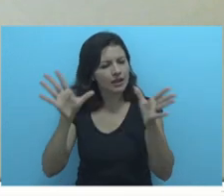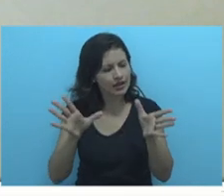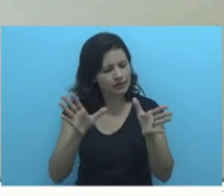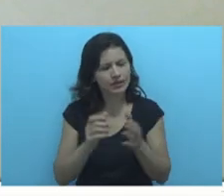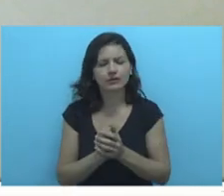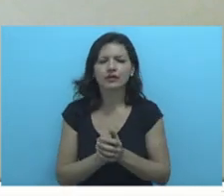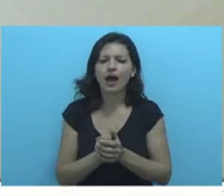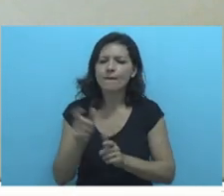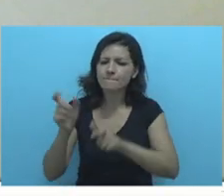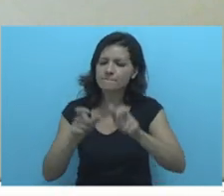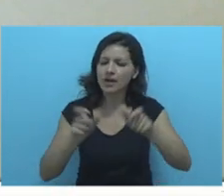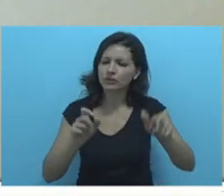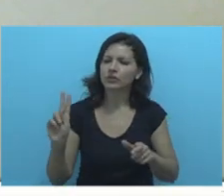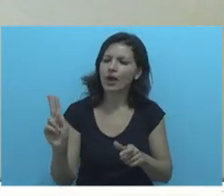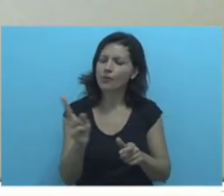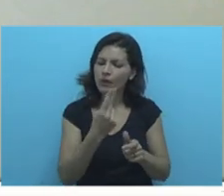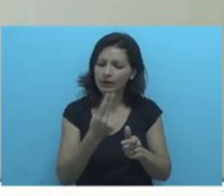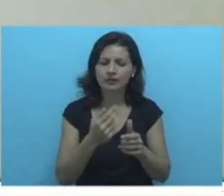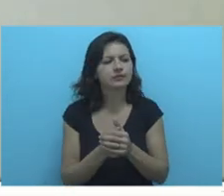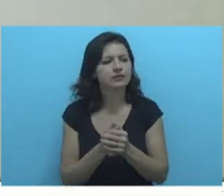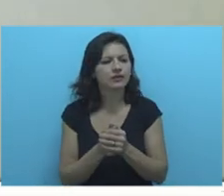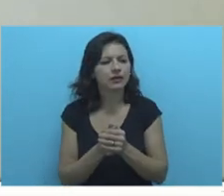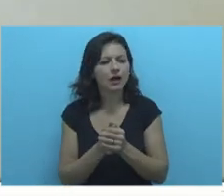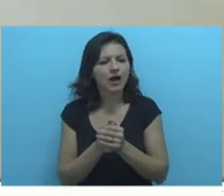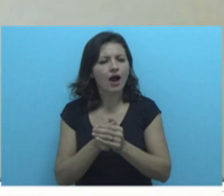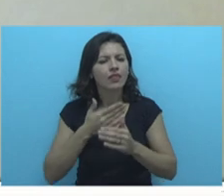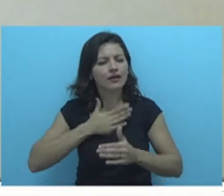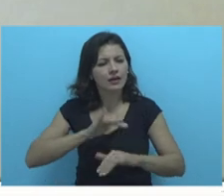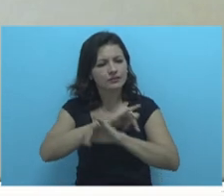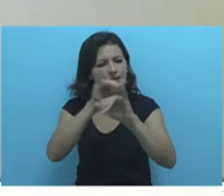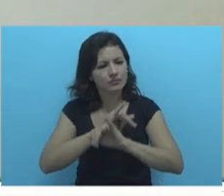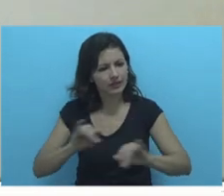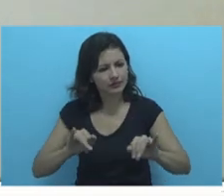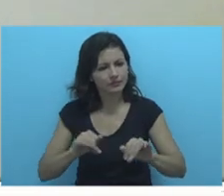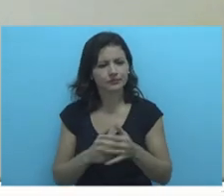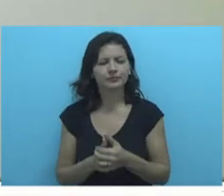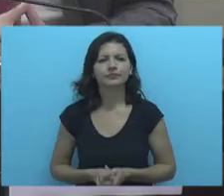para ellos la luz que no tiene fin. Muchas gracias, señor presidente.